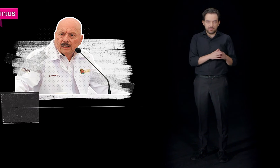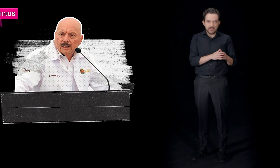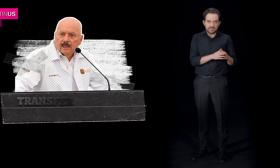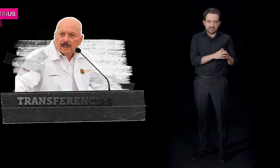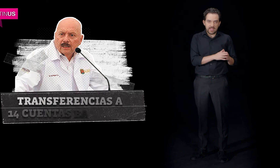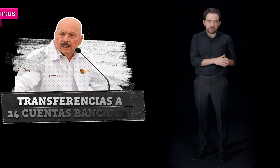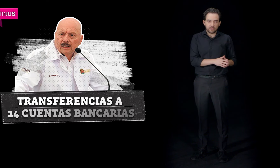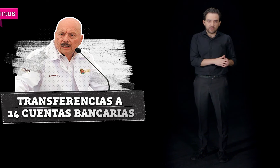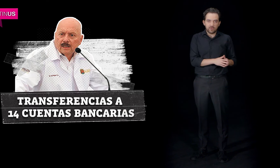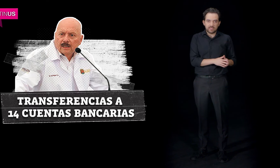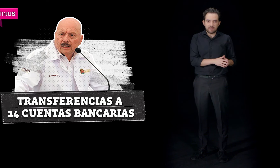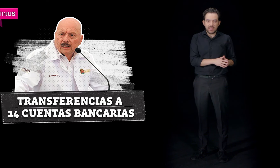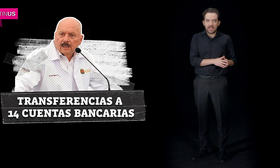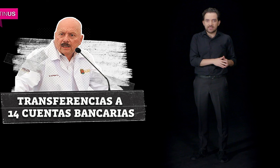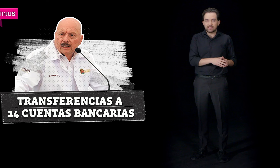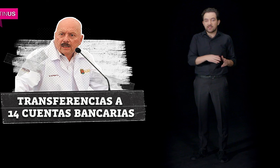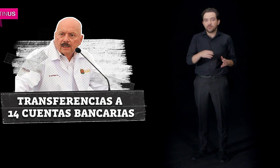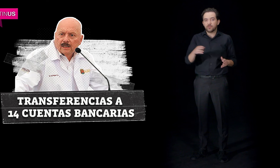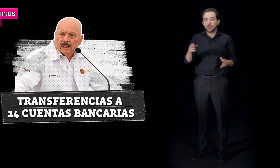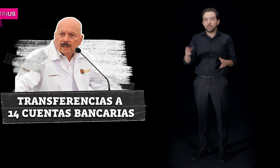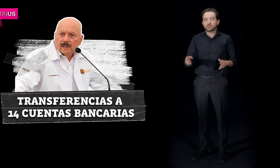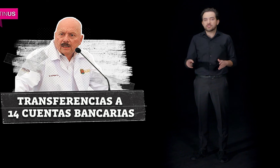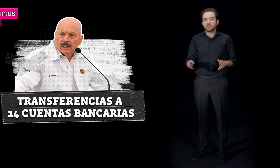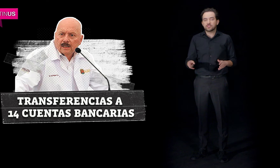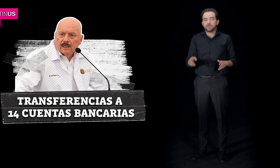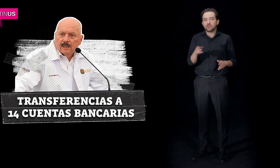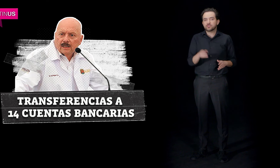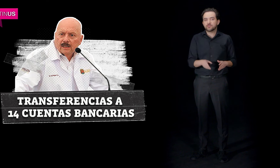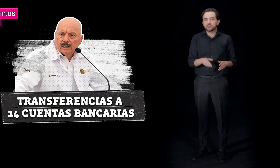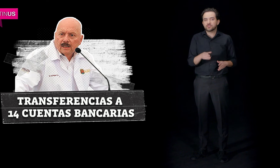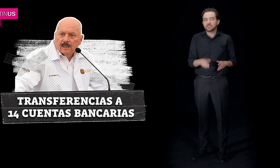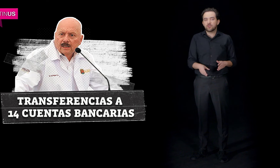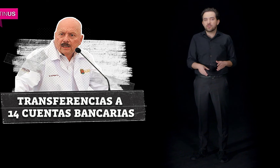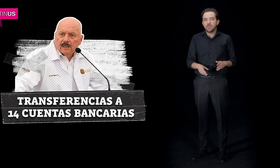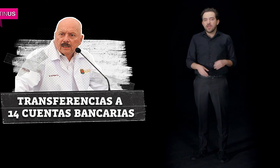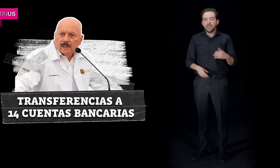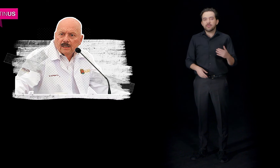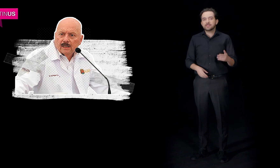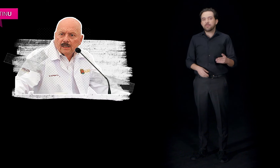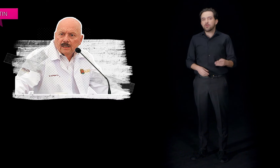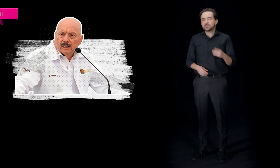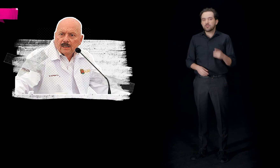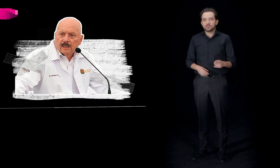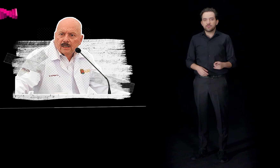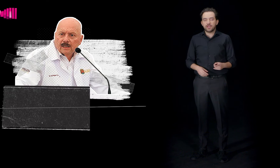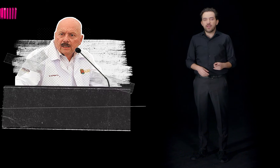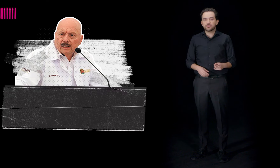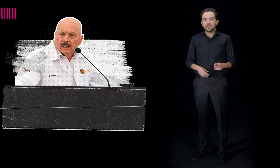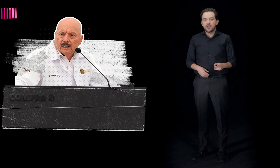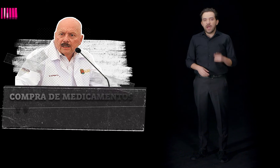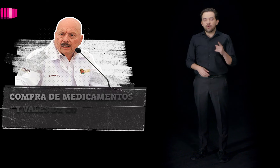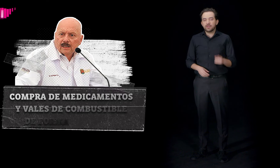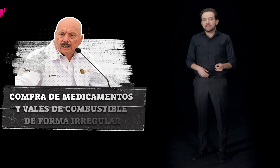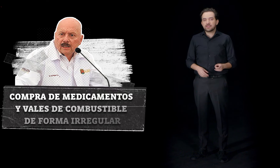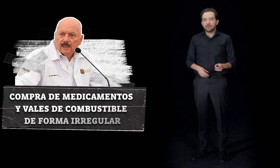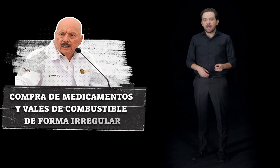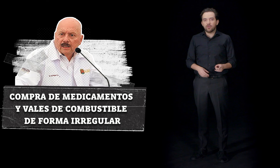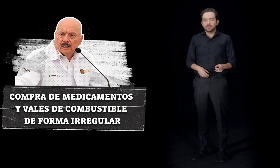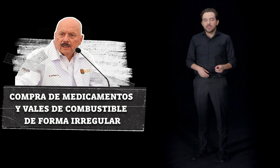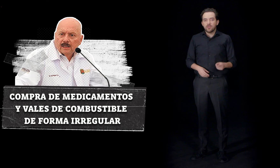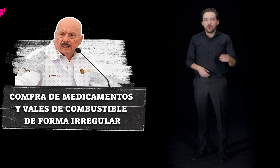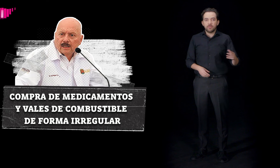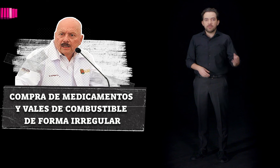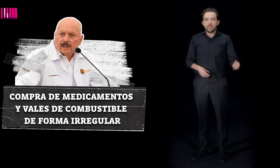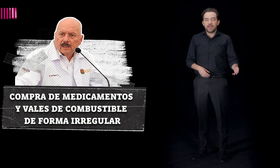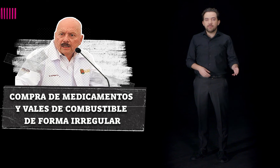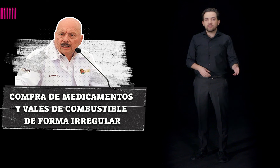Registraron transferencias a 14 cuentas bancarias desde el Fondo de Aportaciones para los Servicios de Salud, además de pagos injustificados a 90